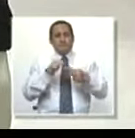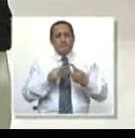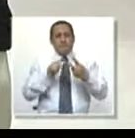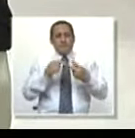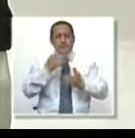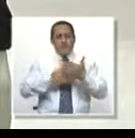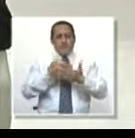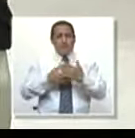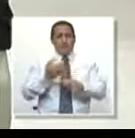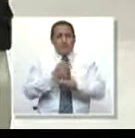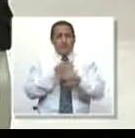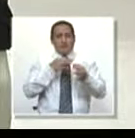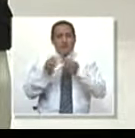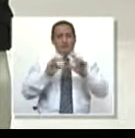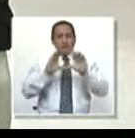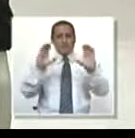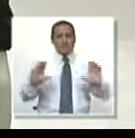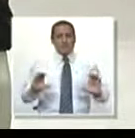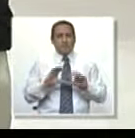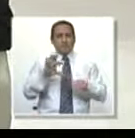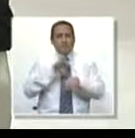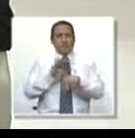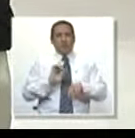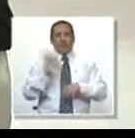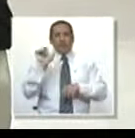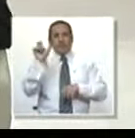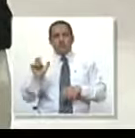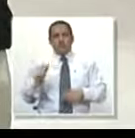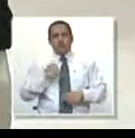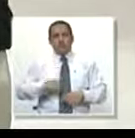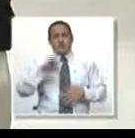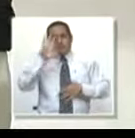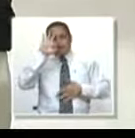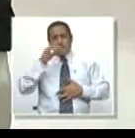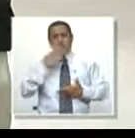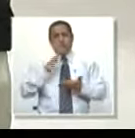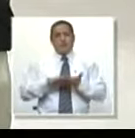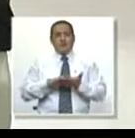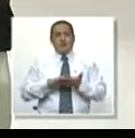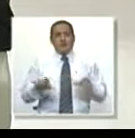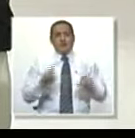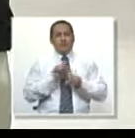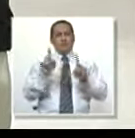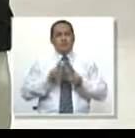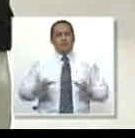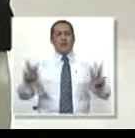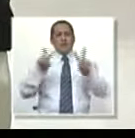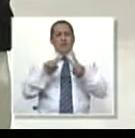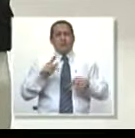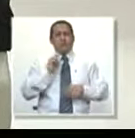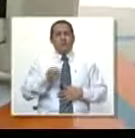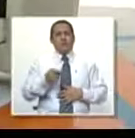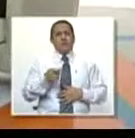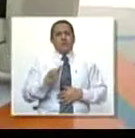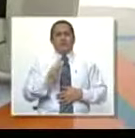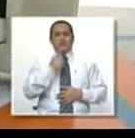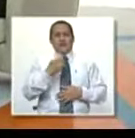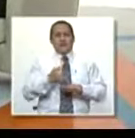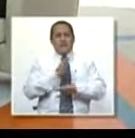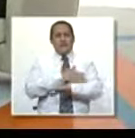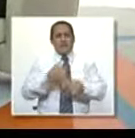ese documento que fue entiendo un certificado médico de otra de sus hijas que tuvo un percance de salud No es valorado por la jueza no